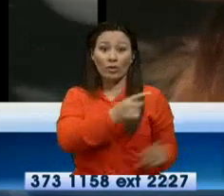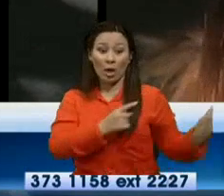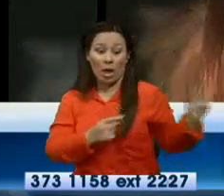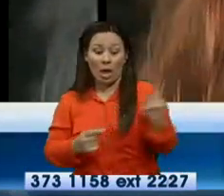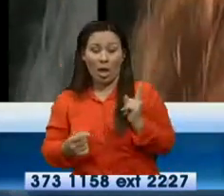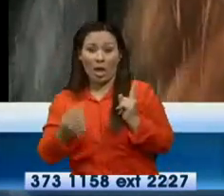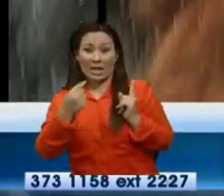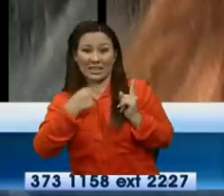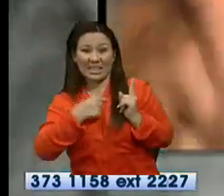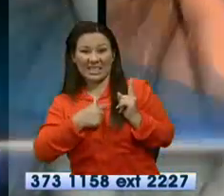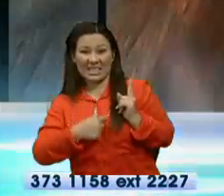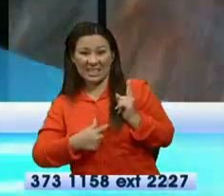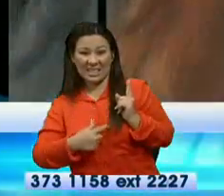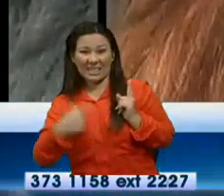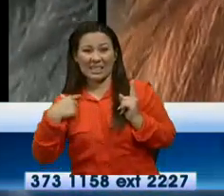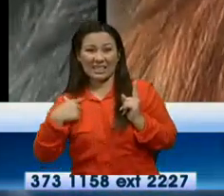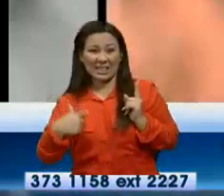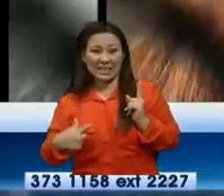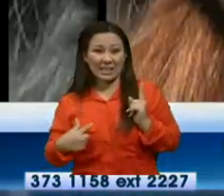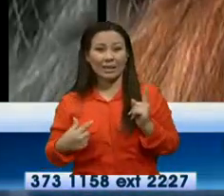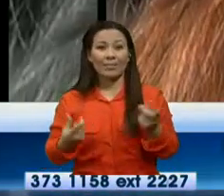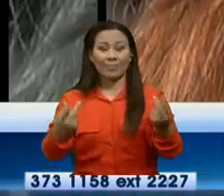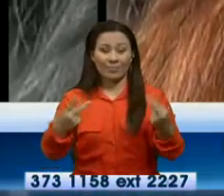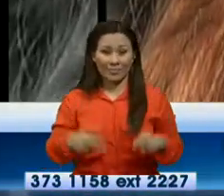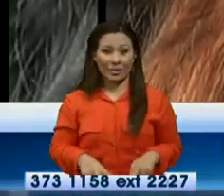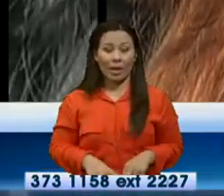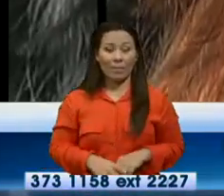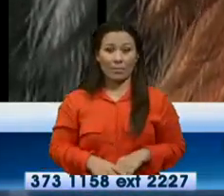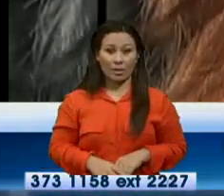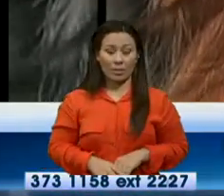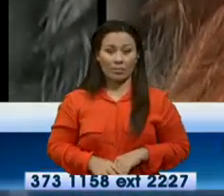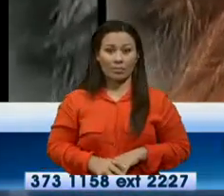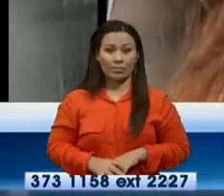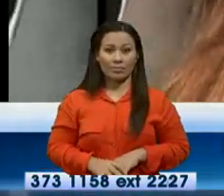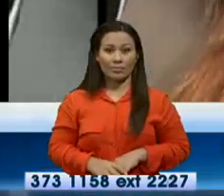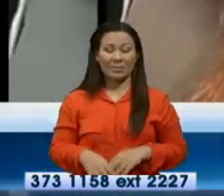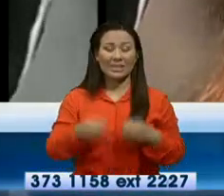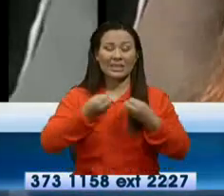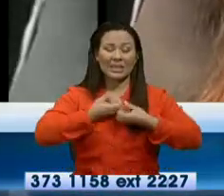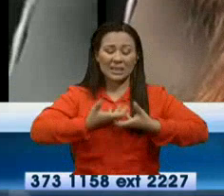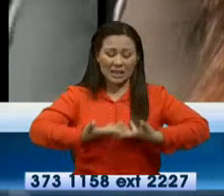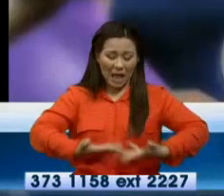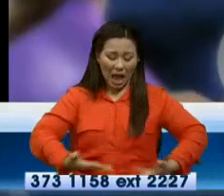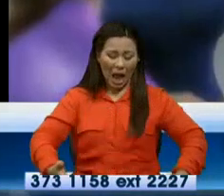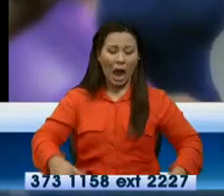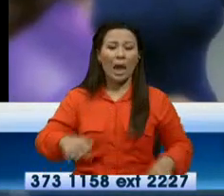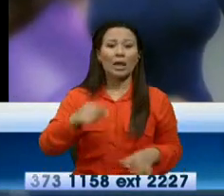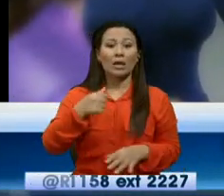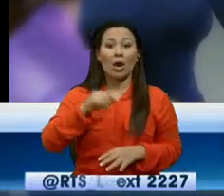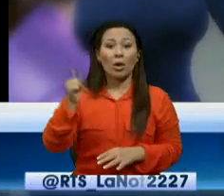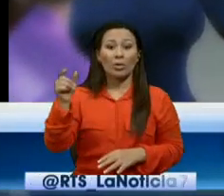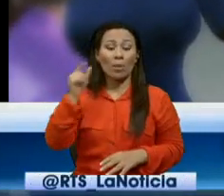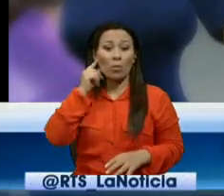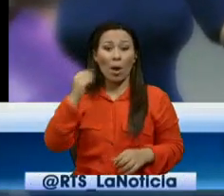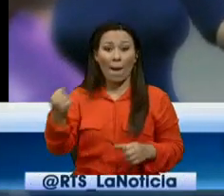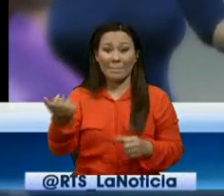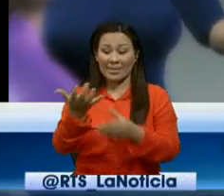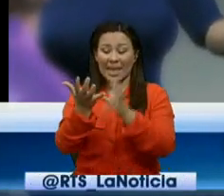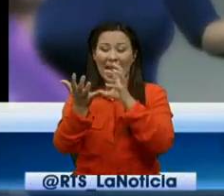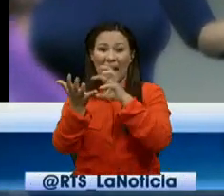me vuelve a cortar. Yo ya me di cuenta que estaban sangrando y entre todas comenzaron a golpearme. Una me